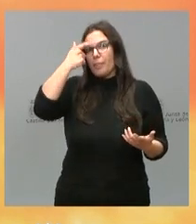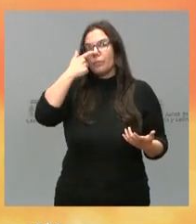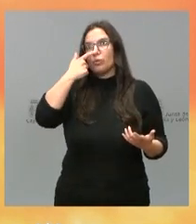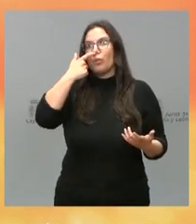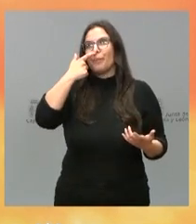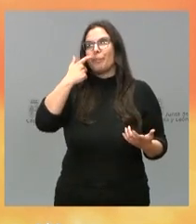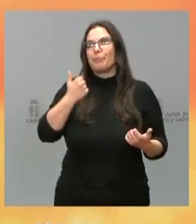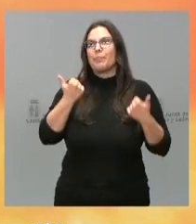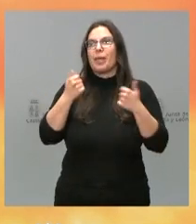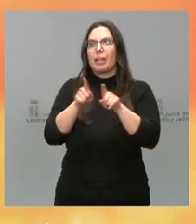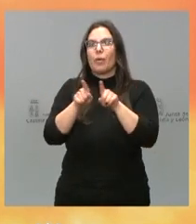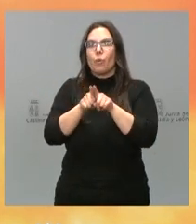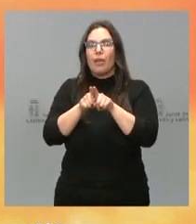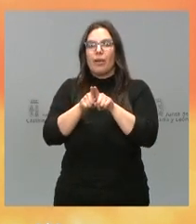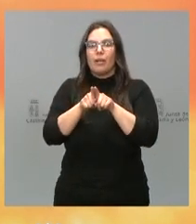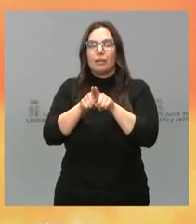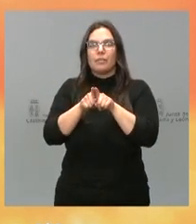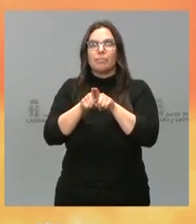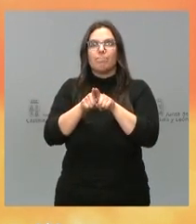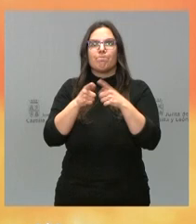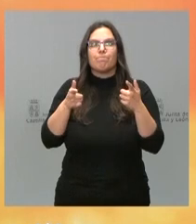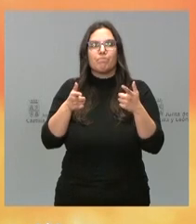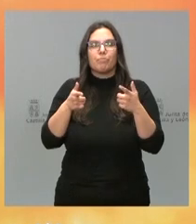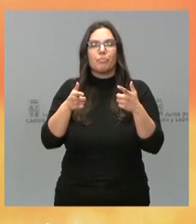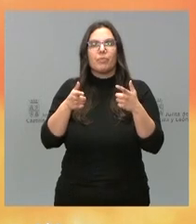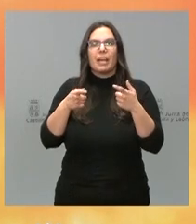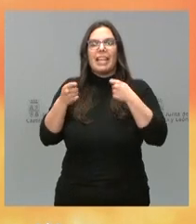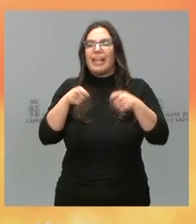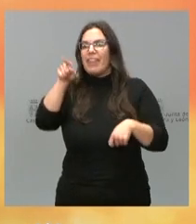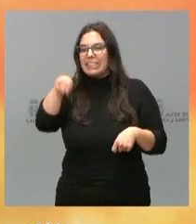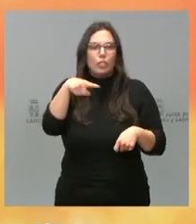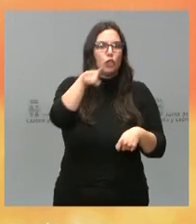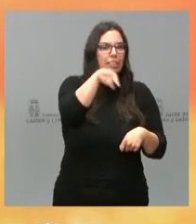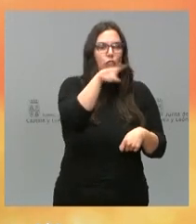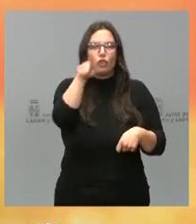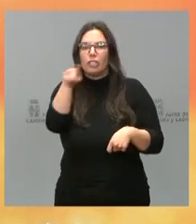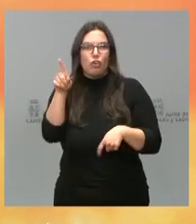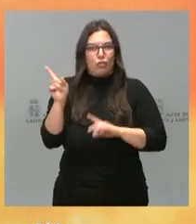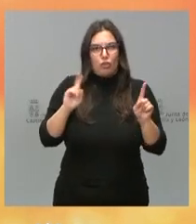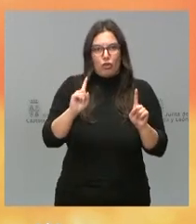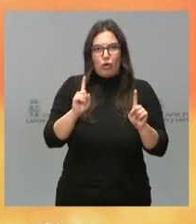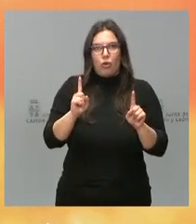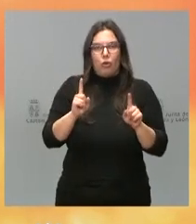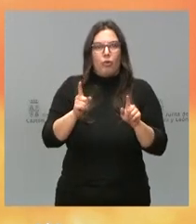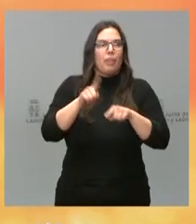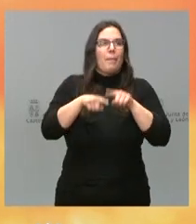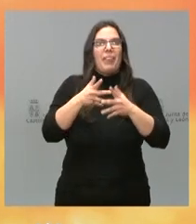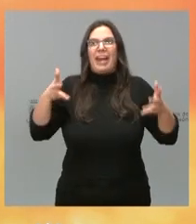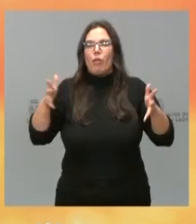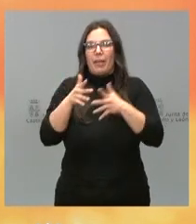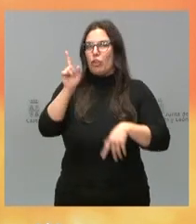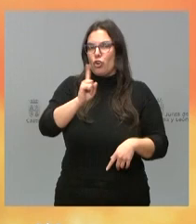tanto en qué tiendas o comercios formato tamaño sino